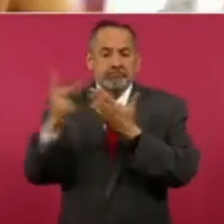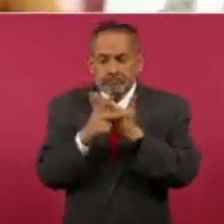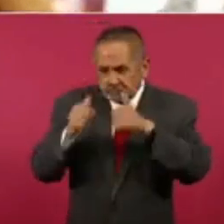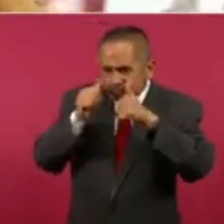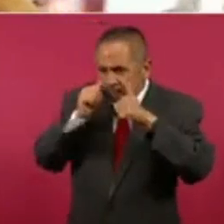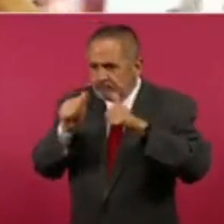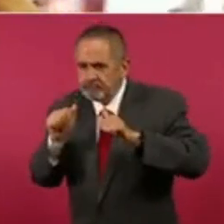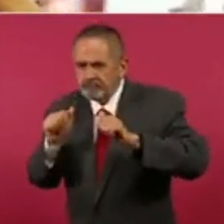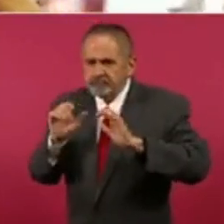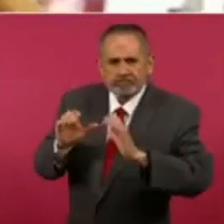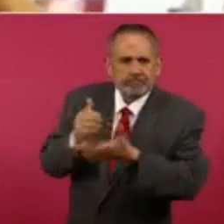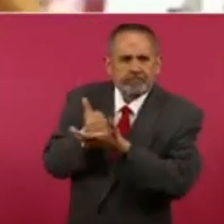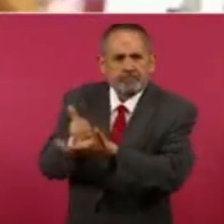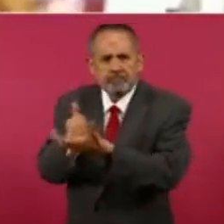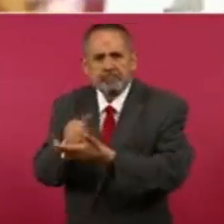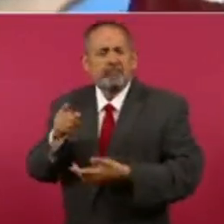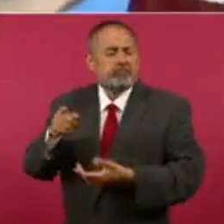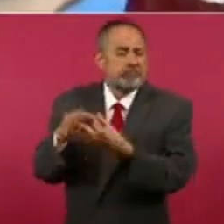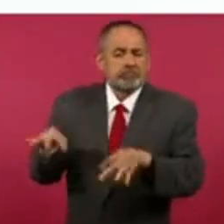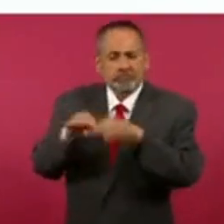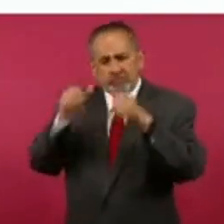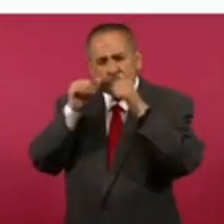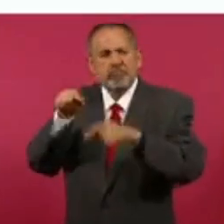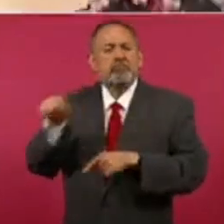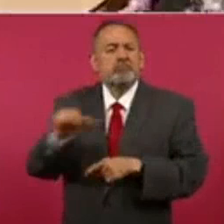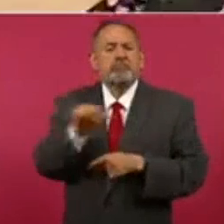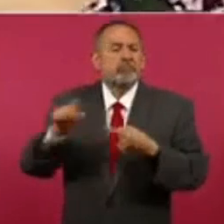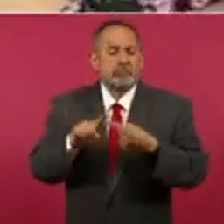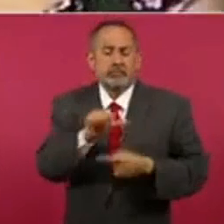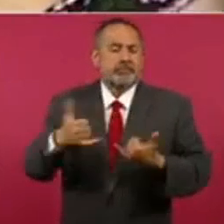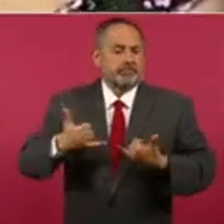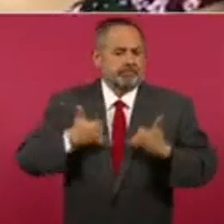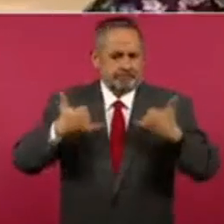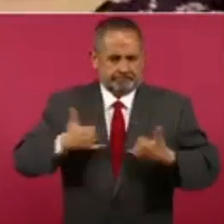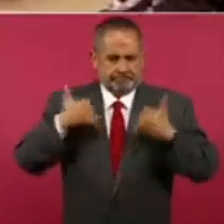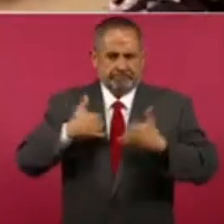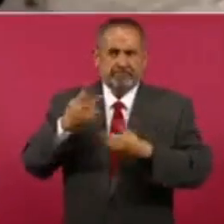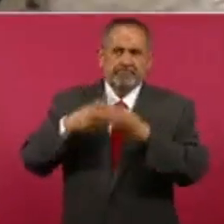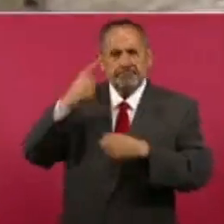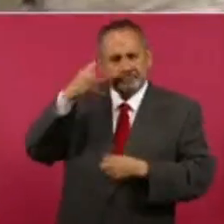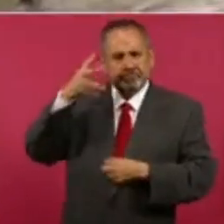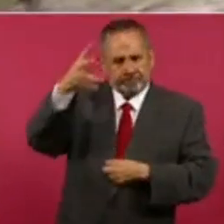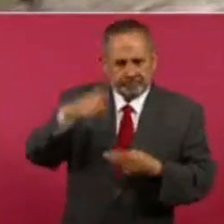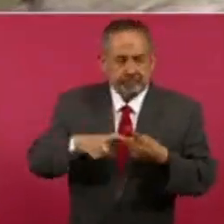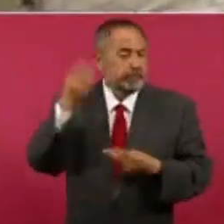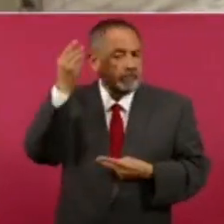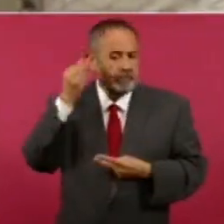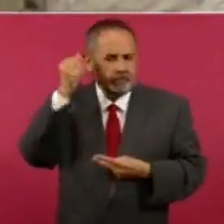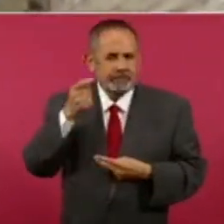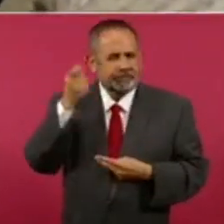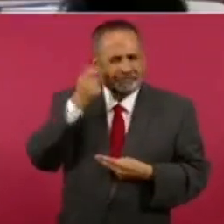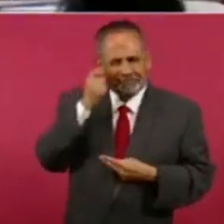los cuales los que más influyen sobre las causas que originan la violencia son: Jóvenes Construyendo el Futuro, Becas para el Bienestar Benito